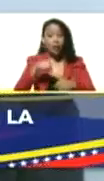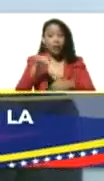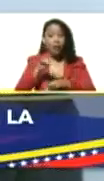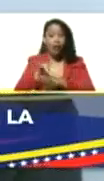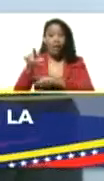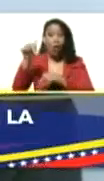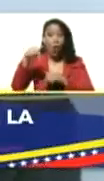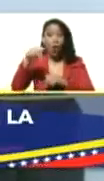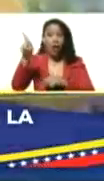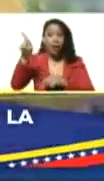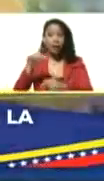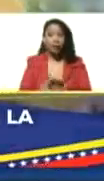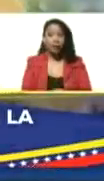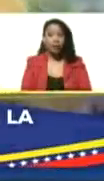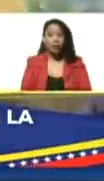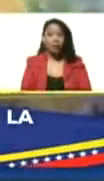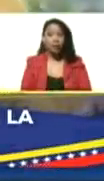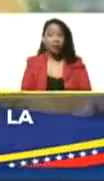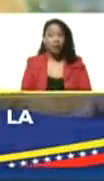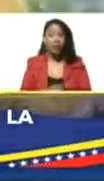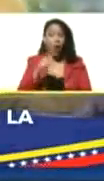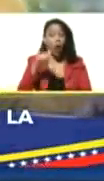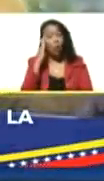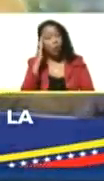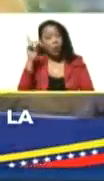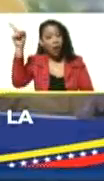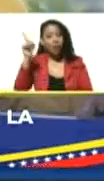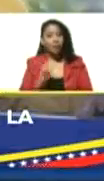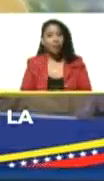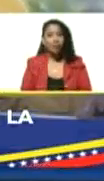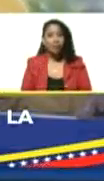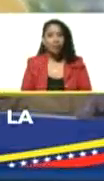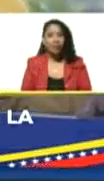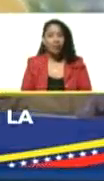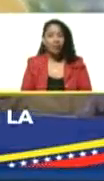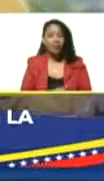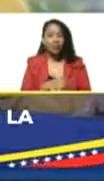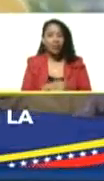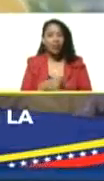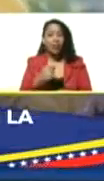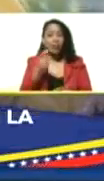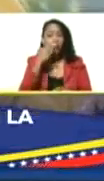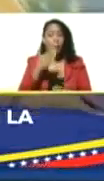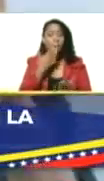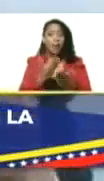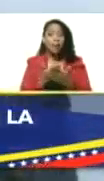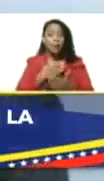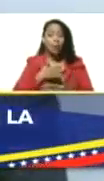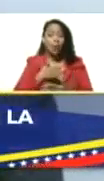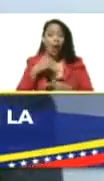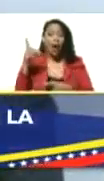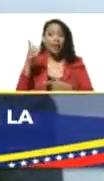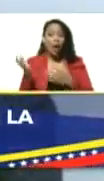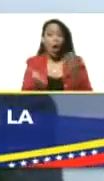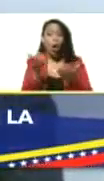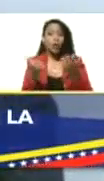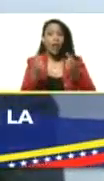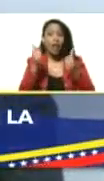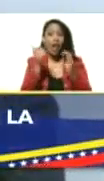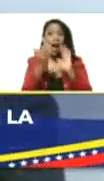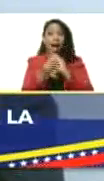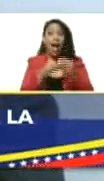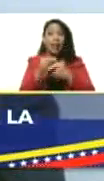hoy. Hoy duerme ya. Lleva mi permiso. Ella cocina bien, hace unas